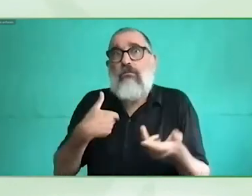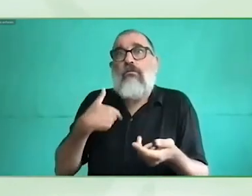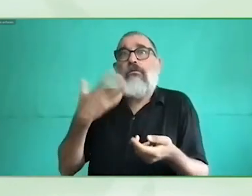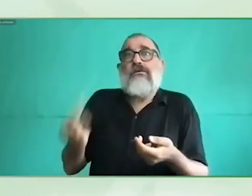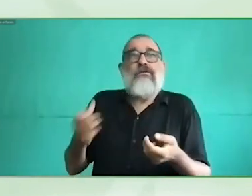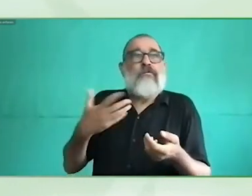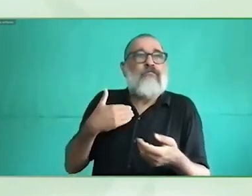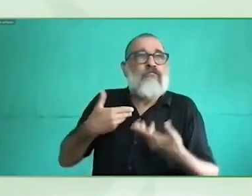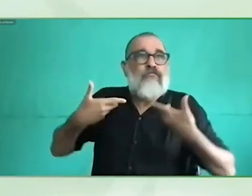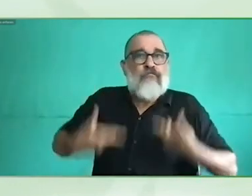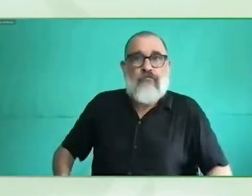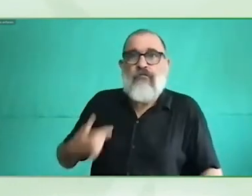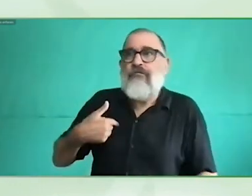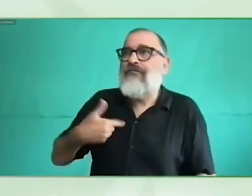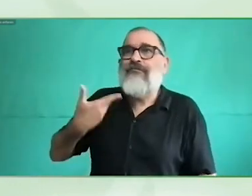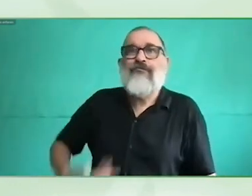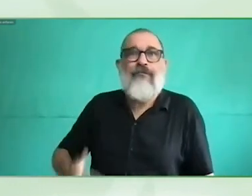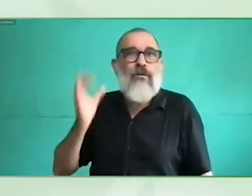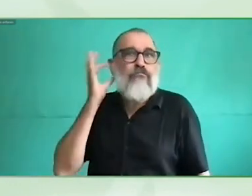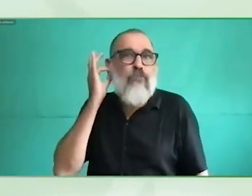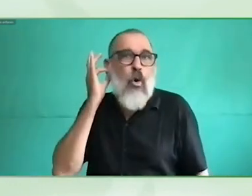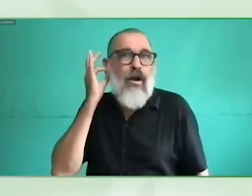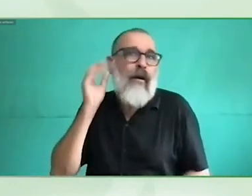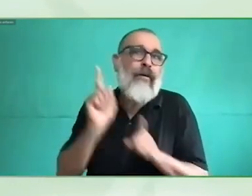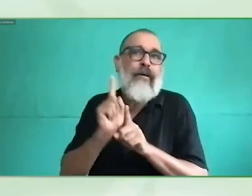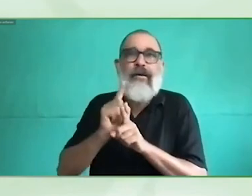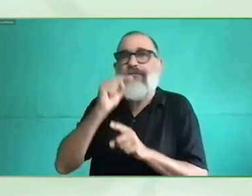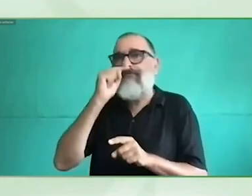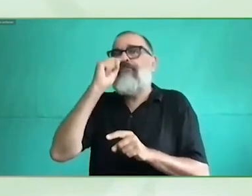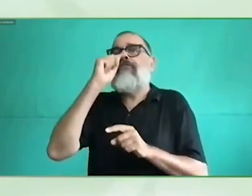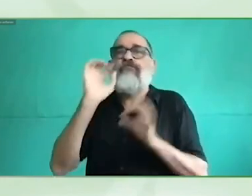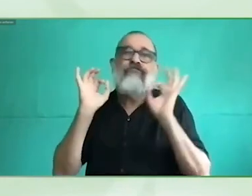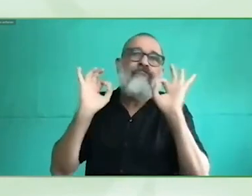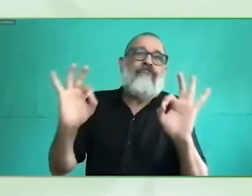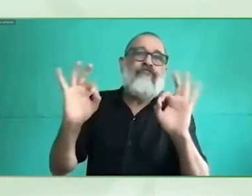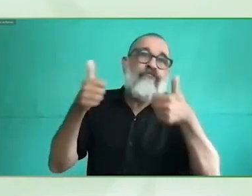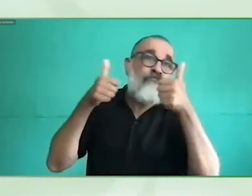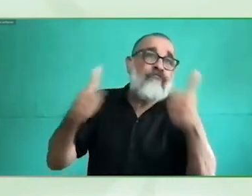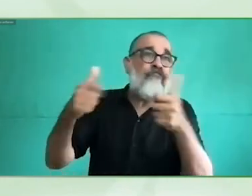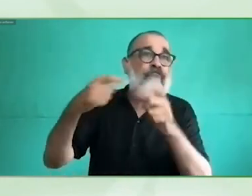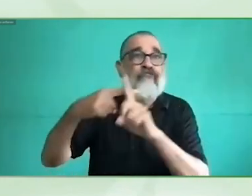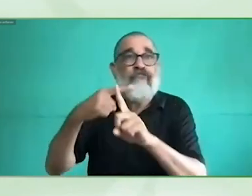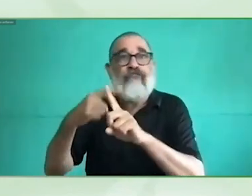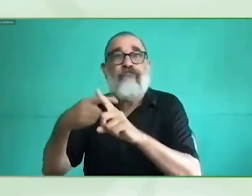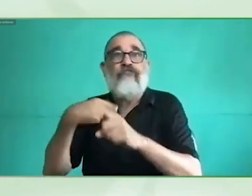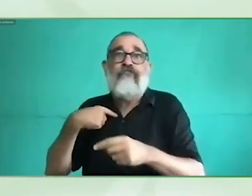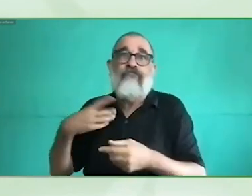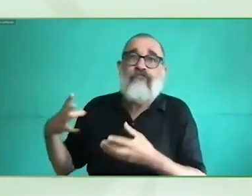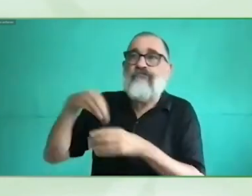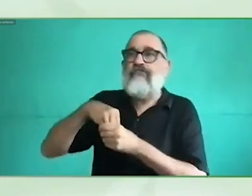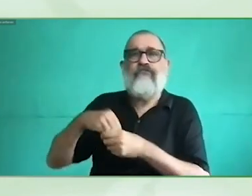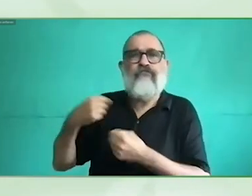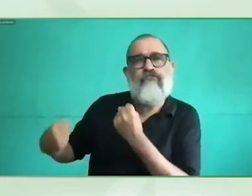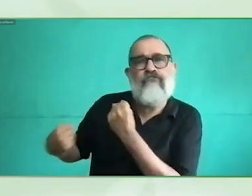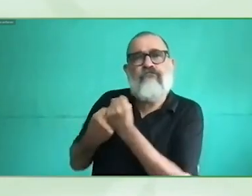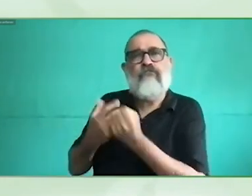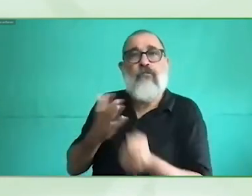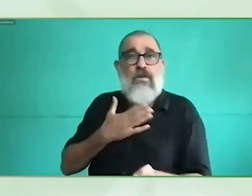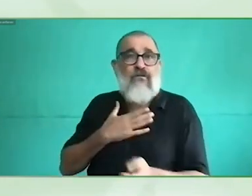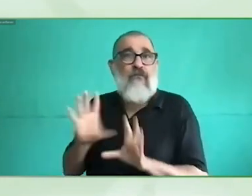el colegio en la universidad en mi caso personal mis papás tuvieron que pagar una niñera